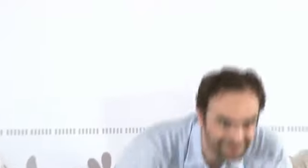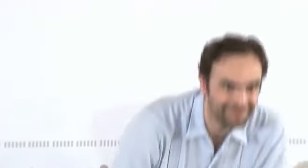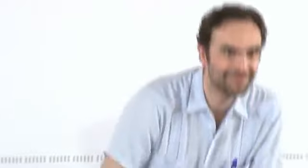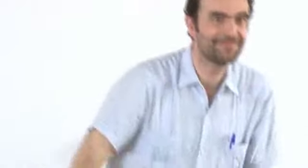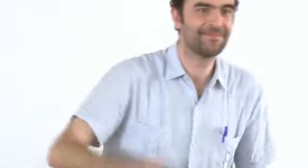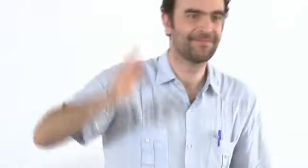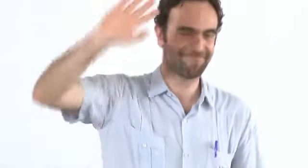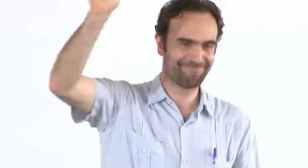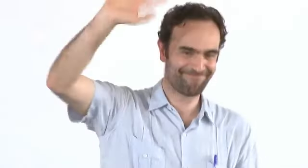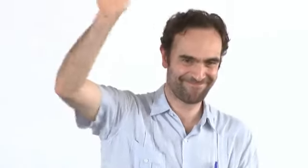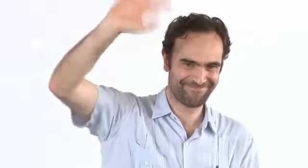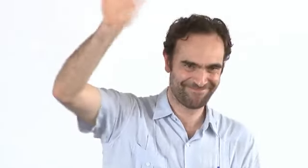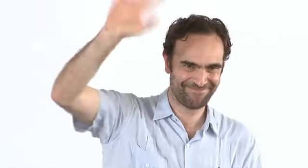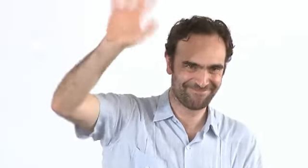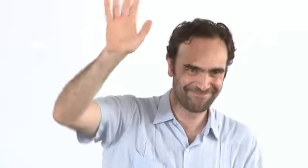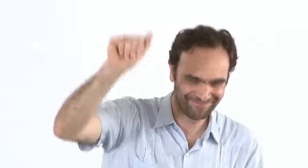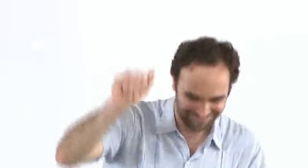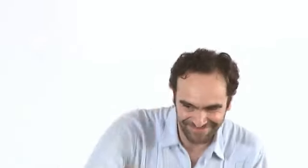layus loesa